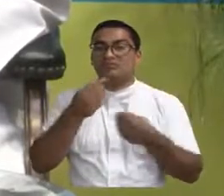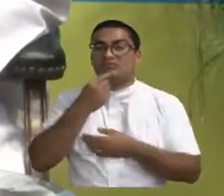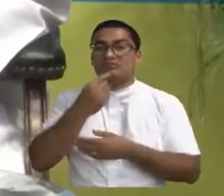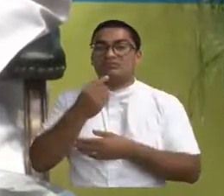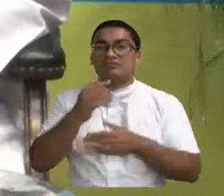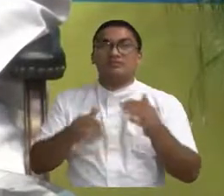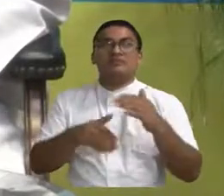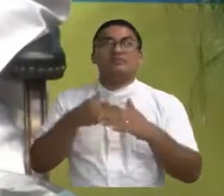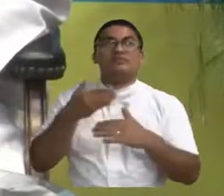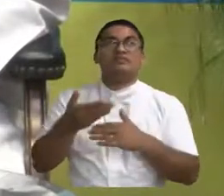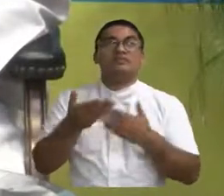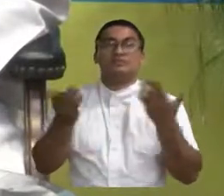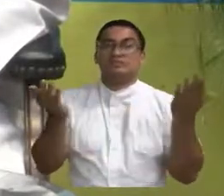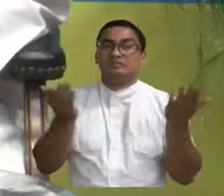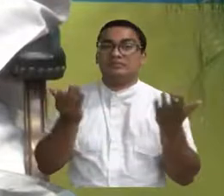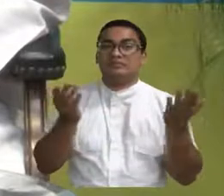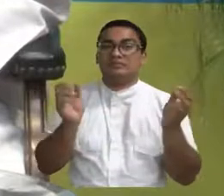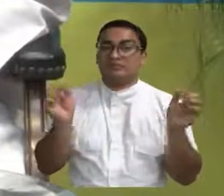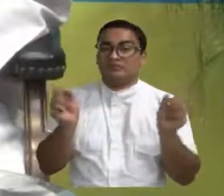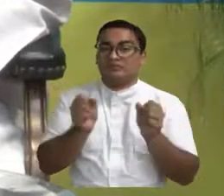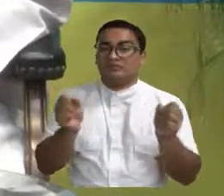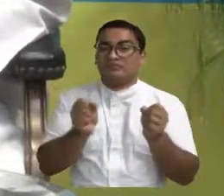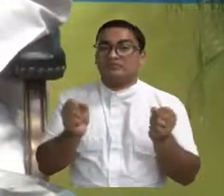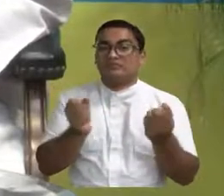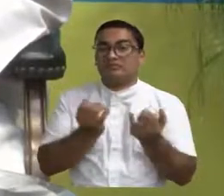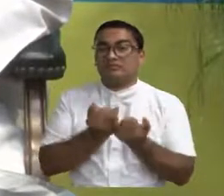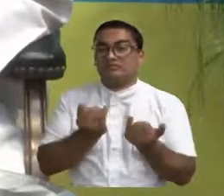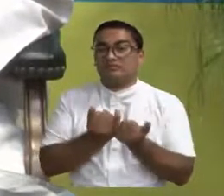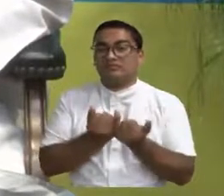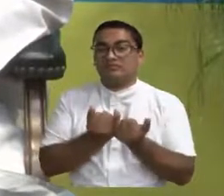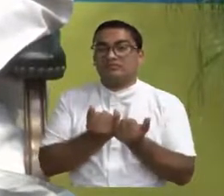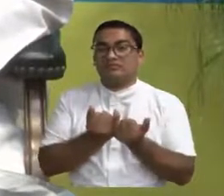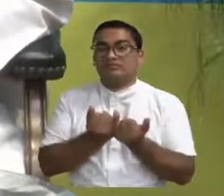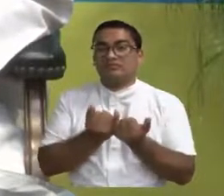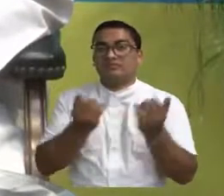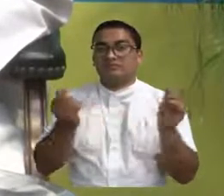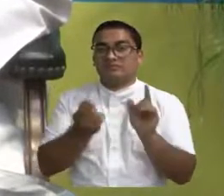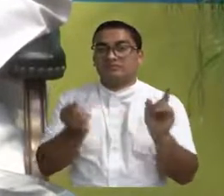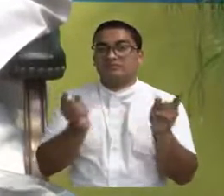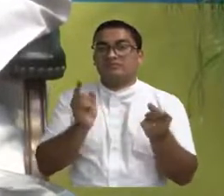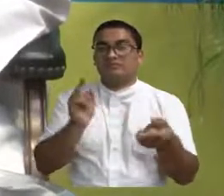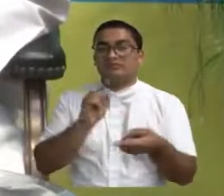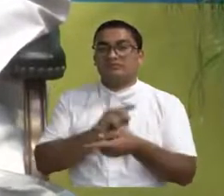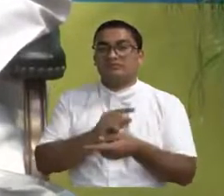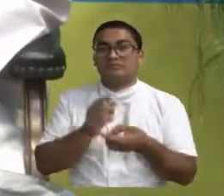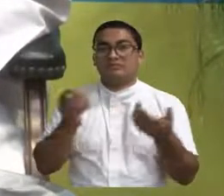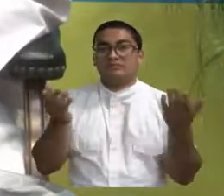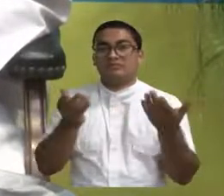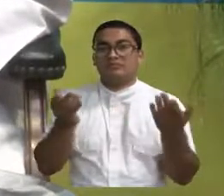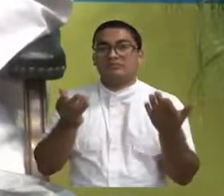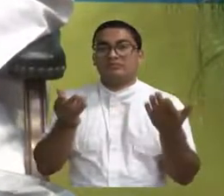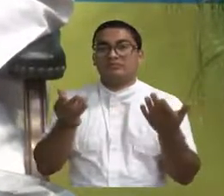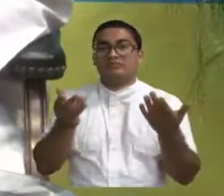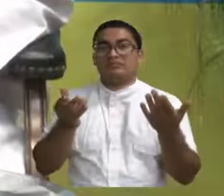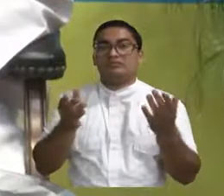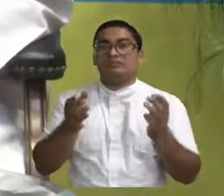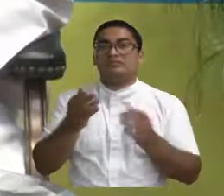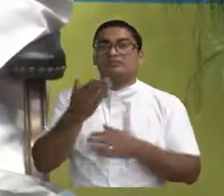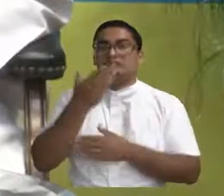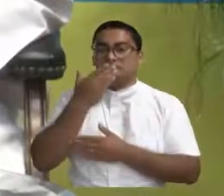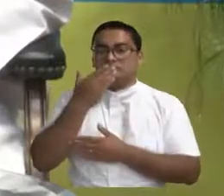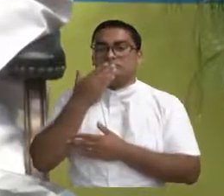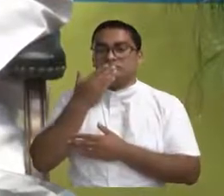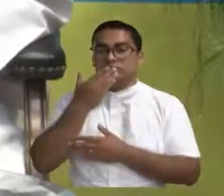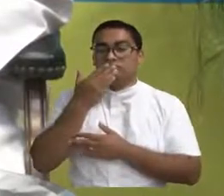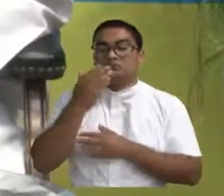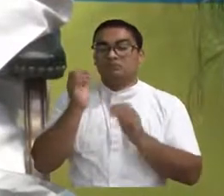la oleada de frío, pues obviamente va a causar un cambio a nivel de la estructura del aparato respiratorio y eso lo va a